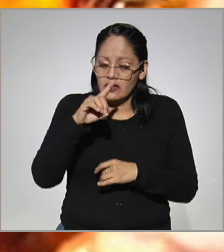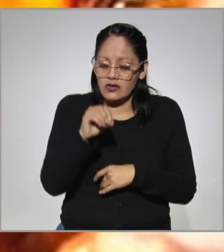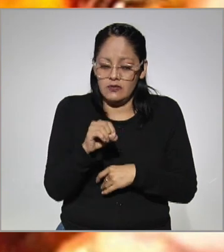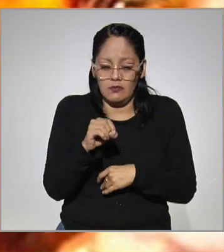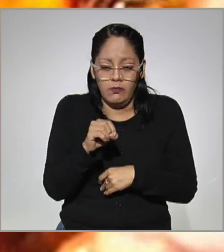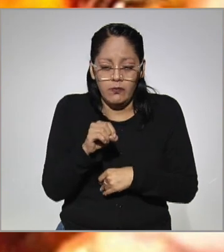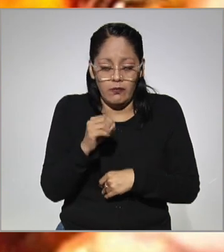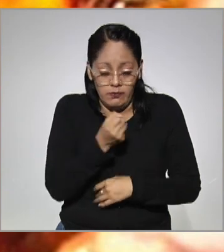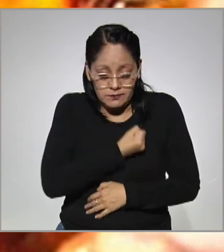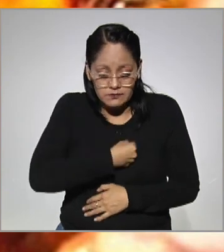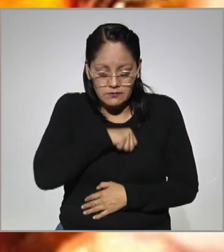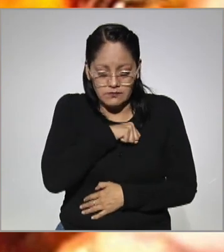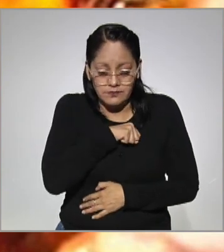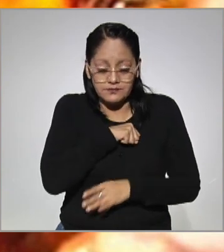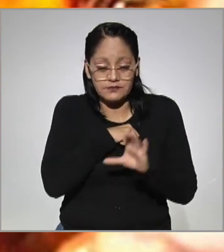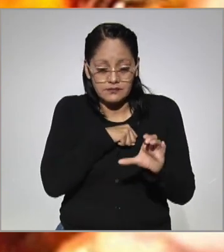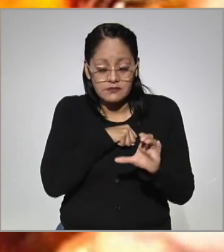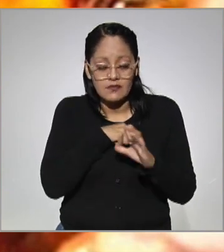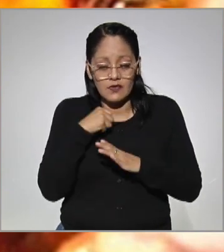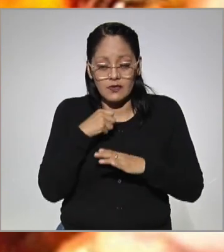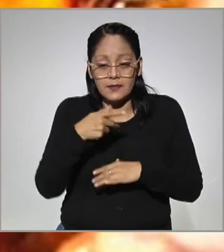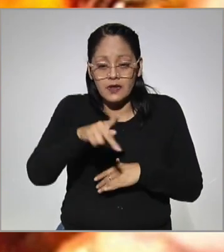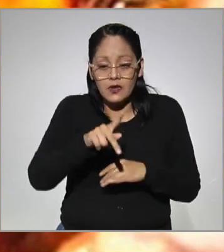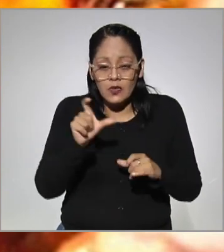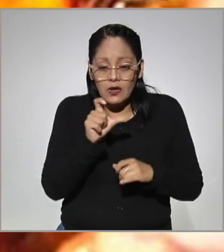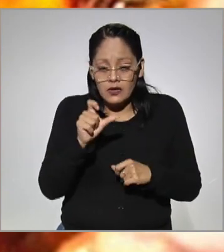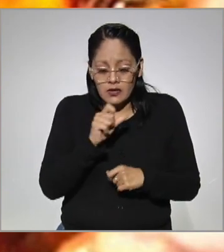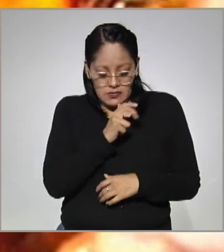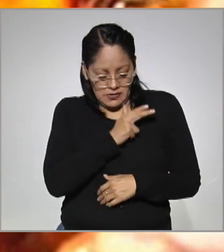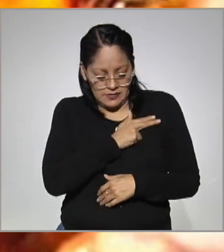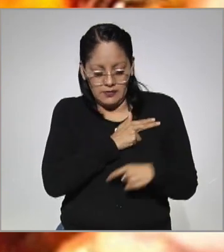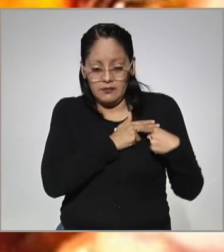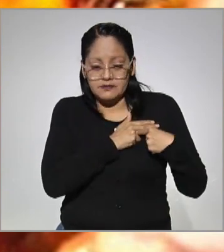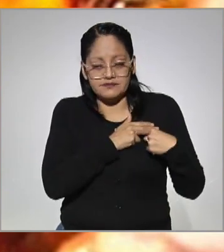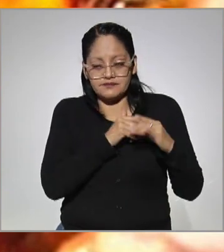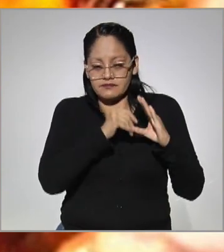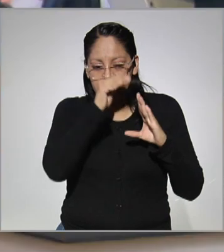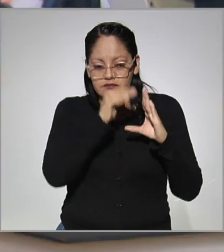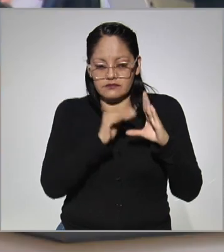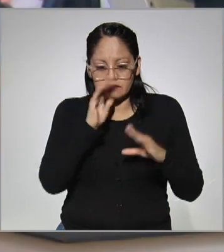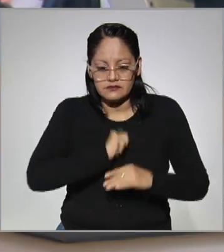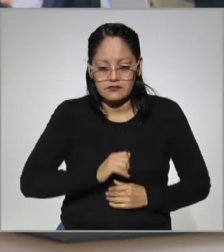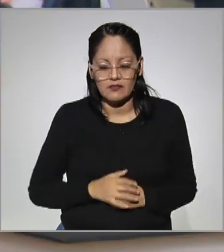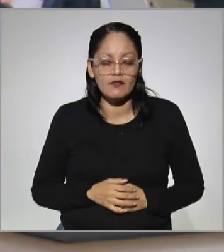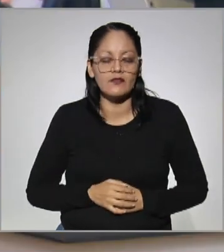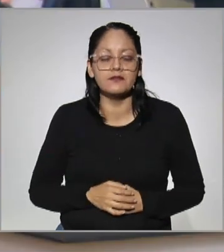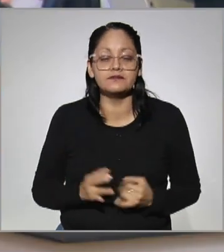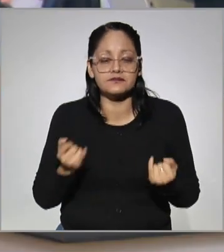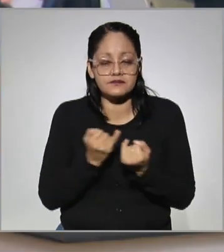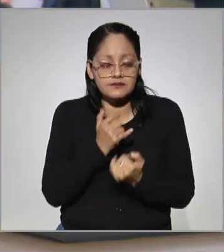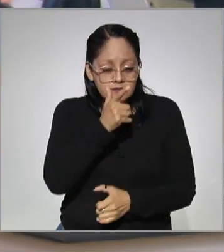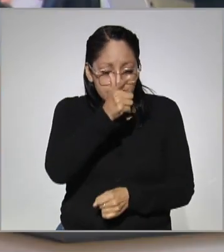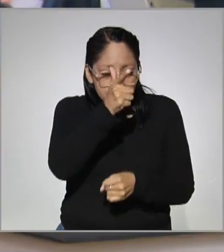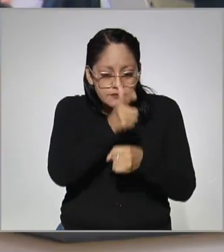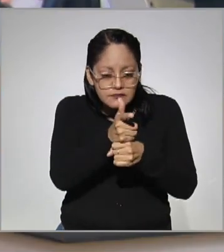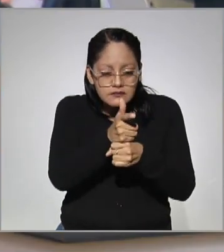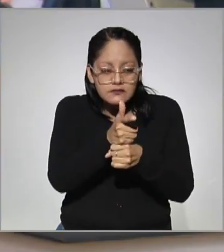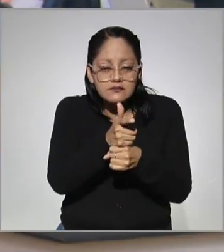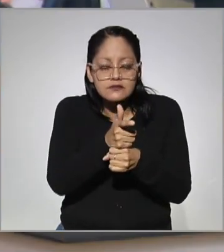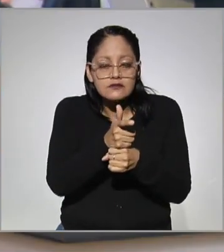está sanito, pero cuando hay lesiones van a quedar sin pintar. Cuando nosotros detectamos una